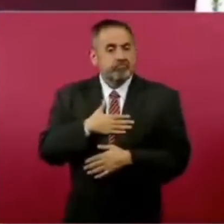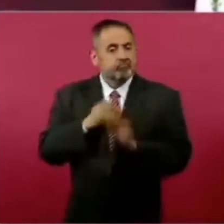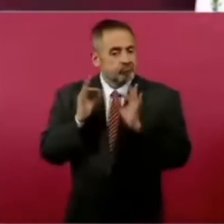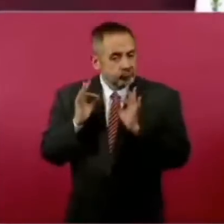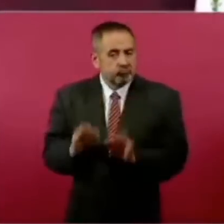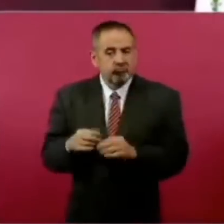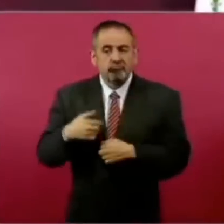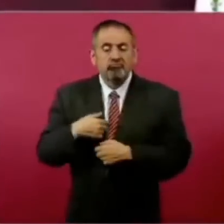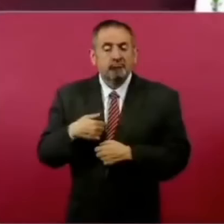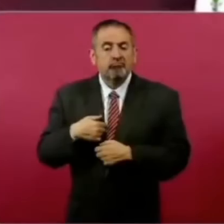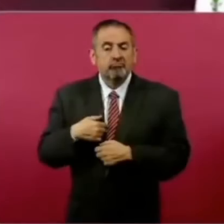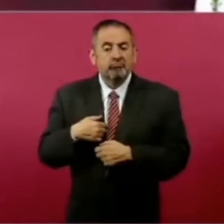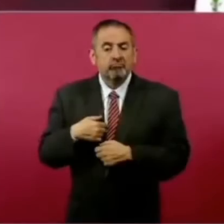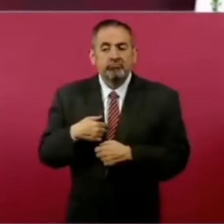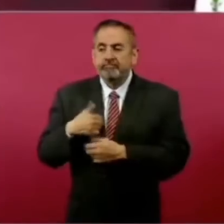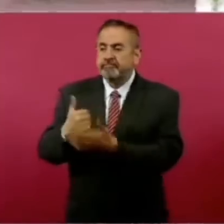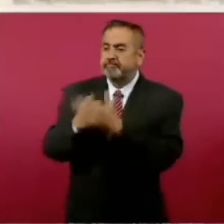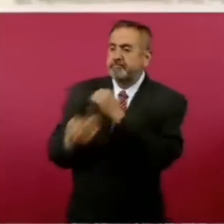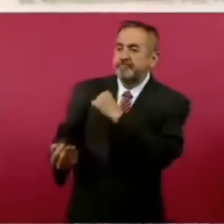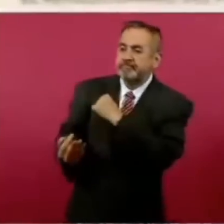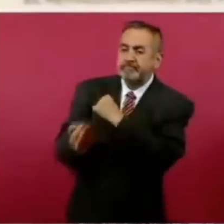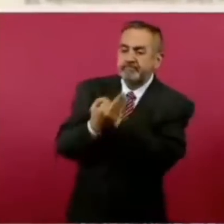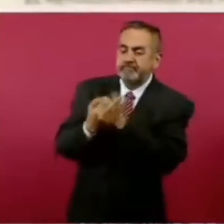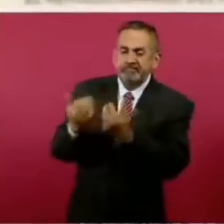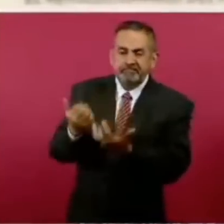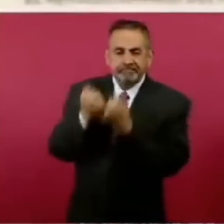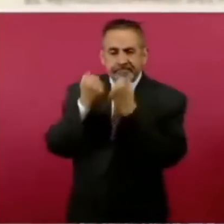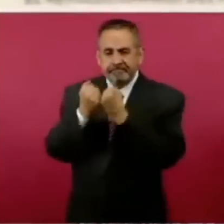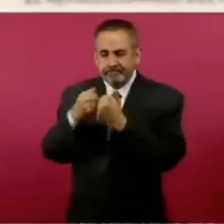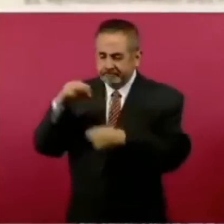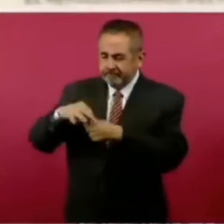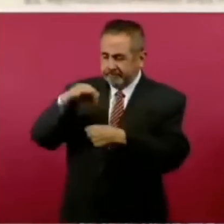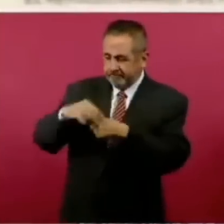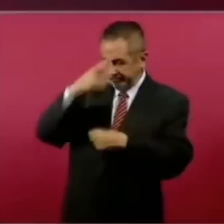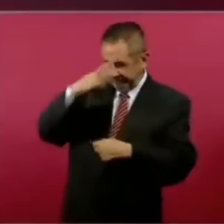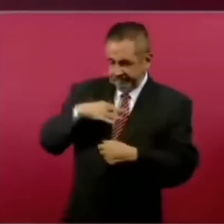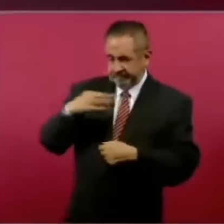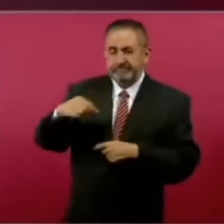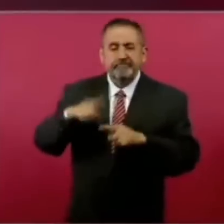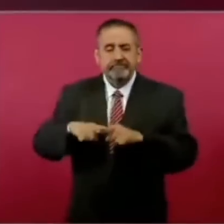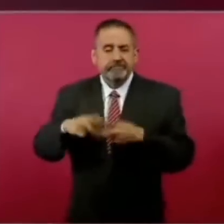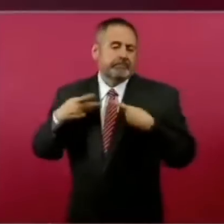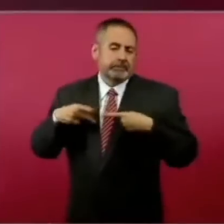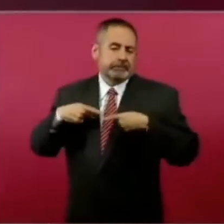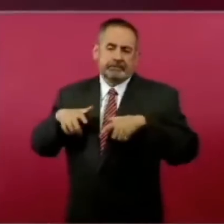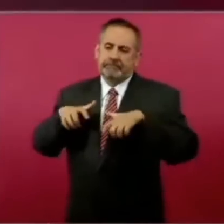quien me salvó muchas veces y me trajo hasta acá fue el pueblo.